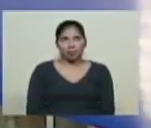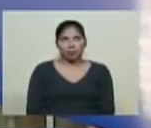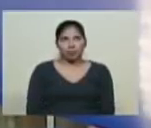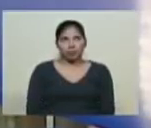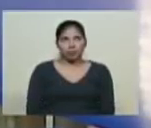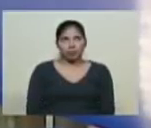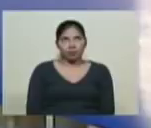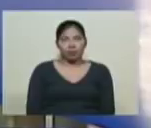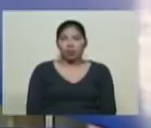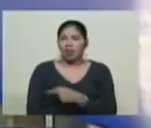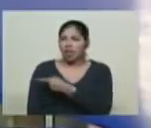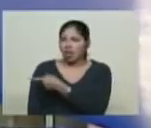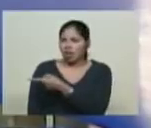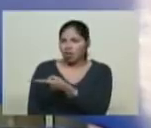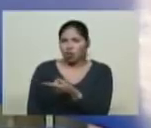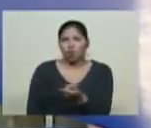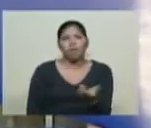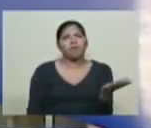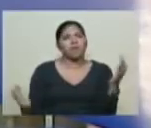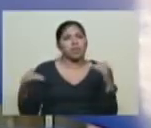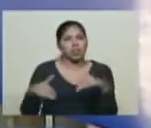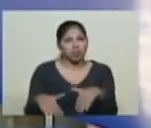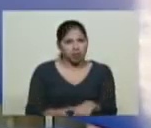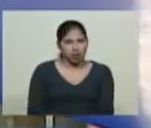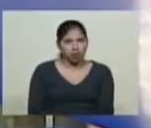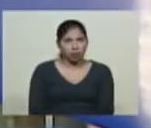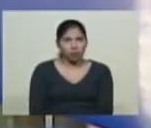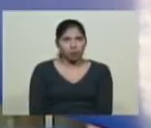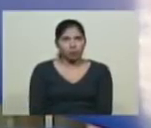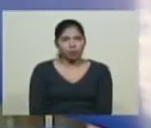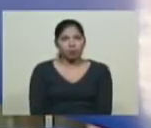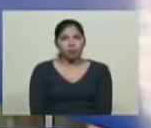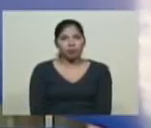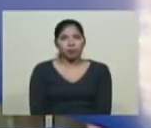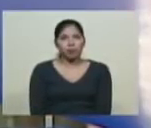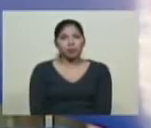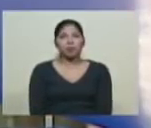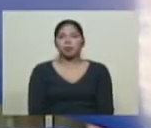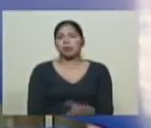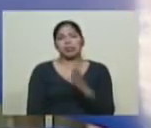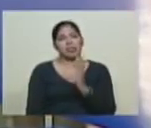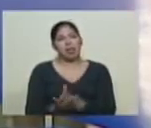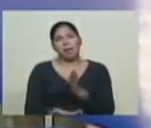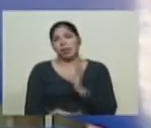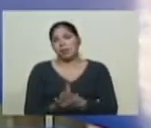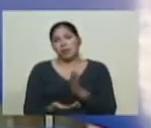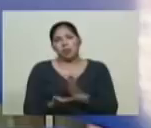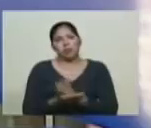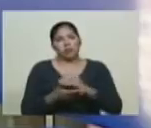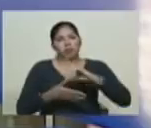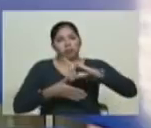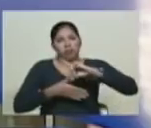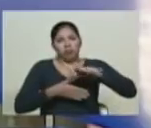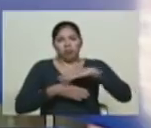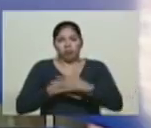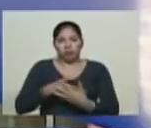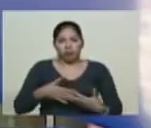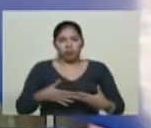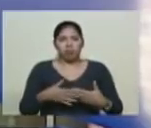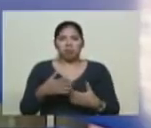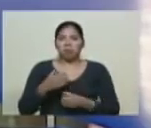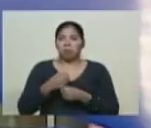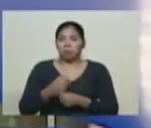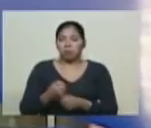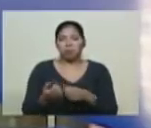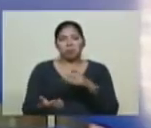Porque ellos han venido, como siempre, la Organización Panamericana de la Salud y la Organización Mundial de la Salud,